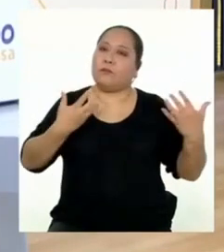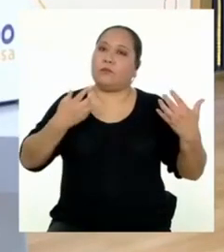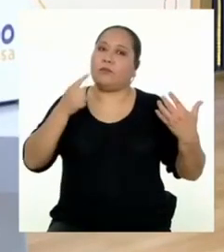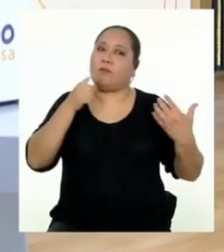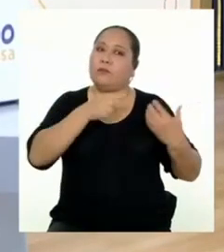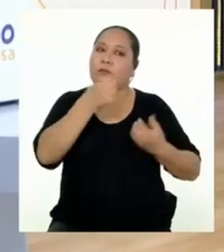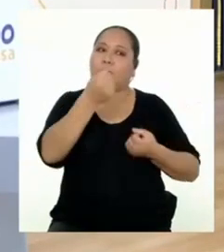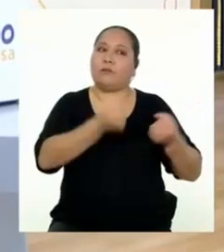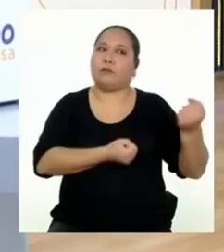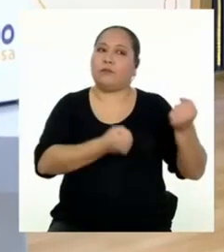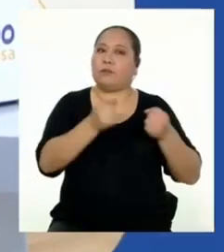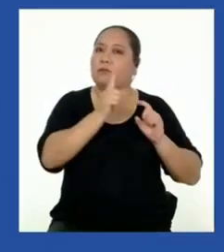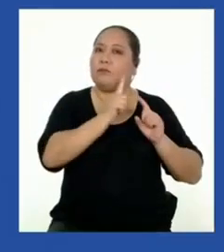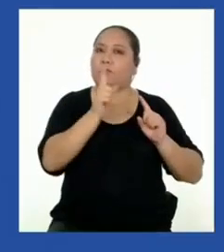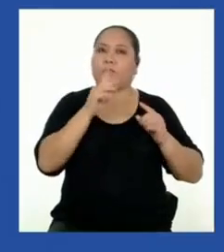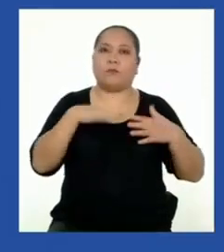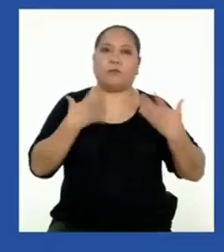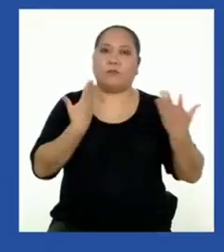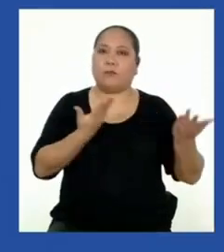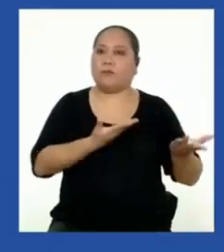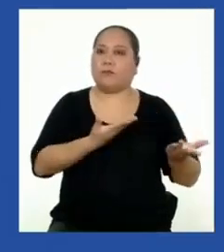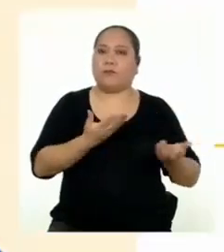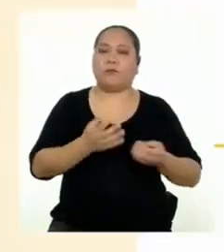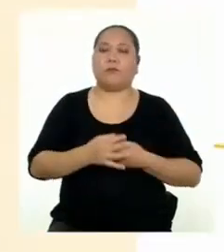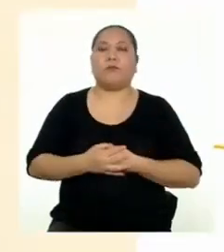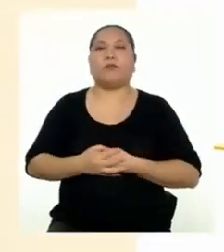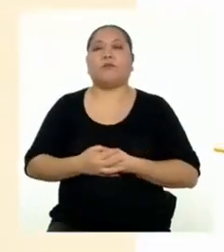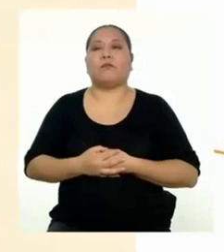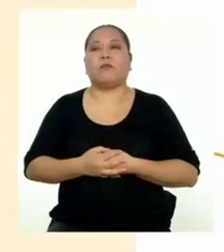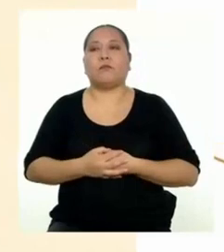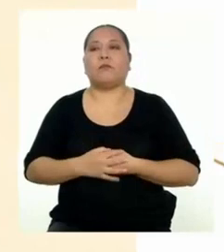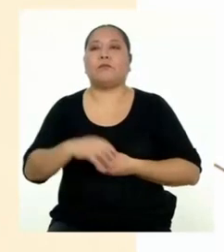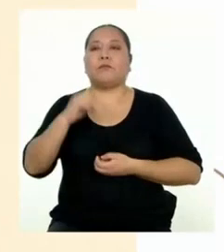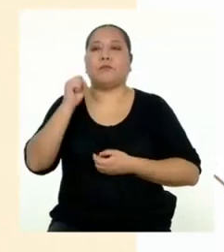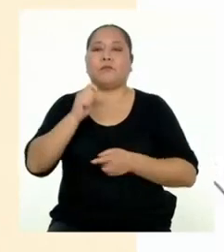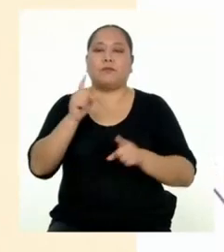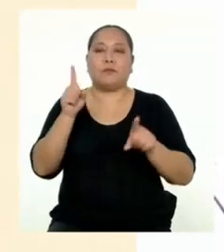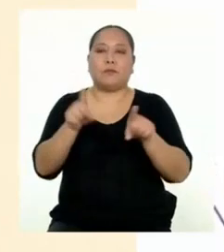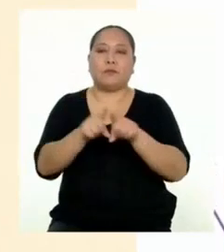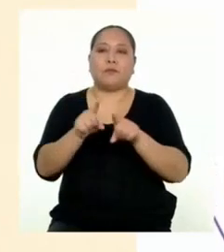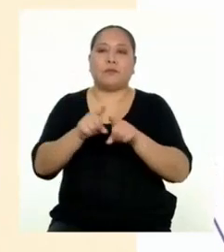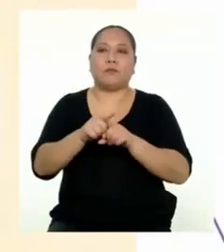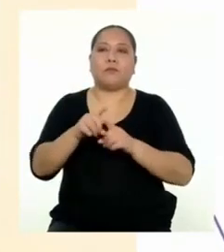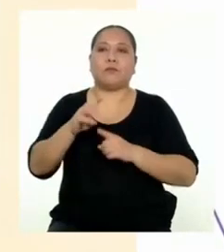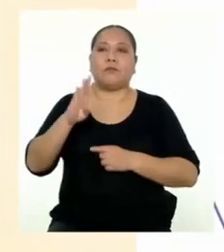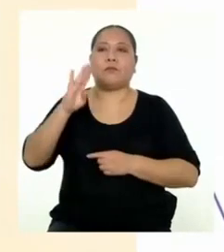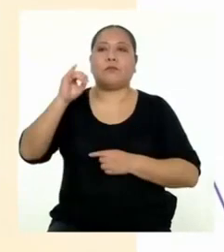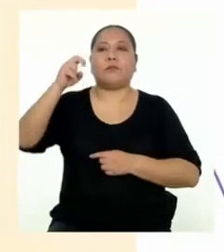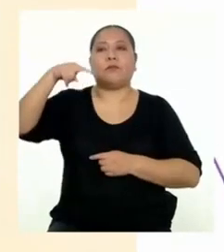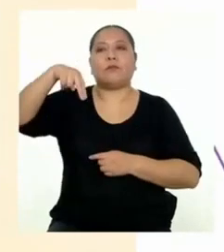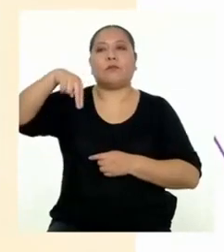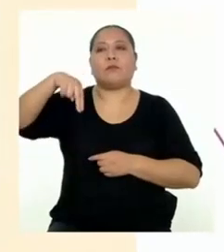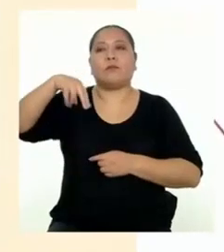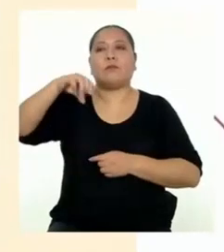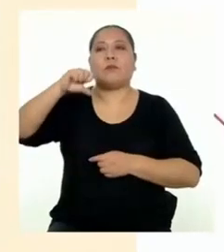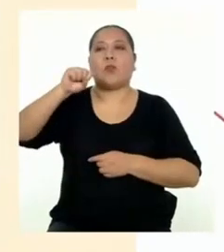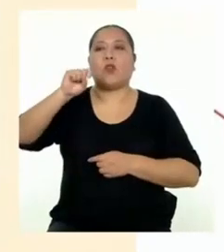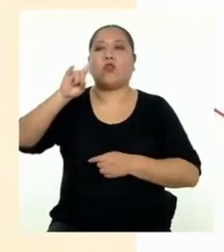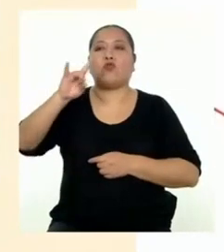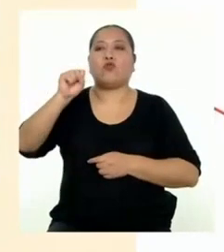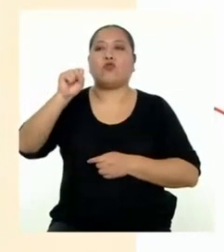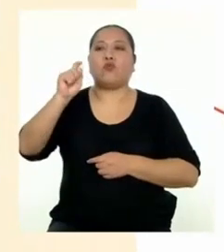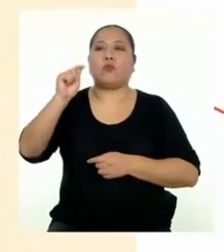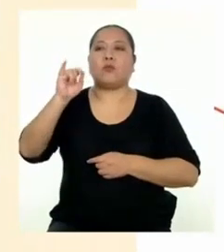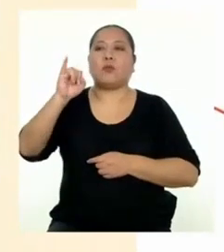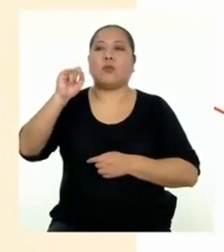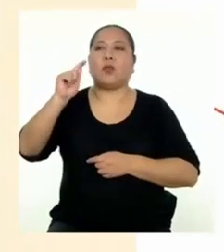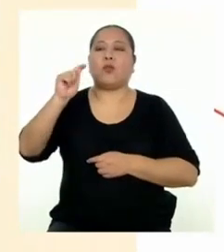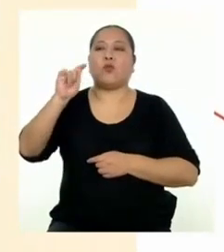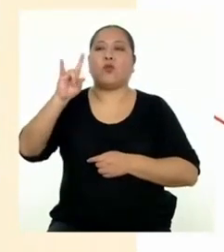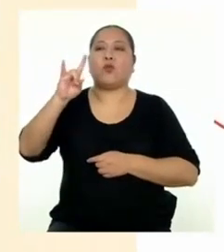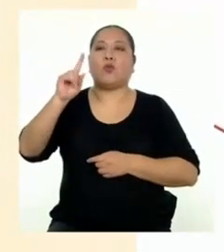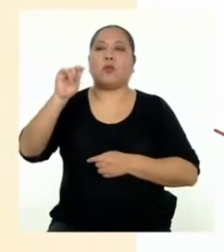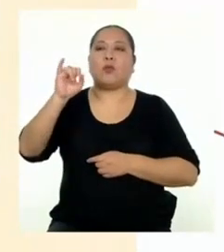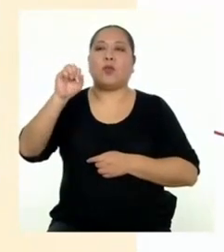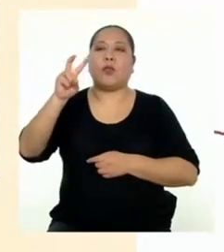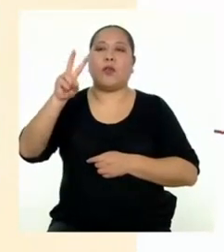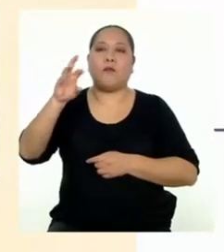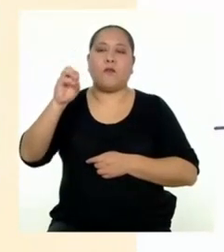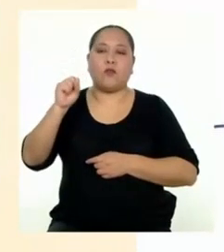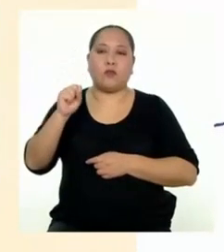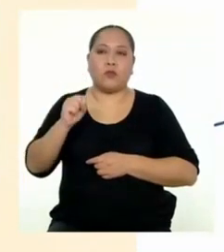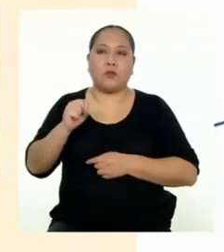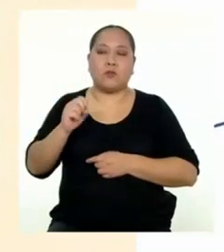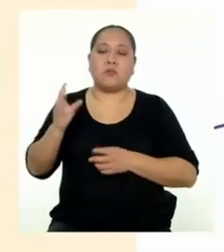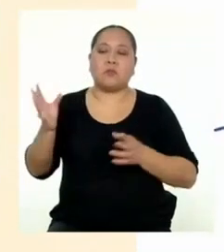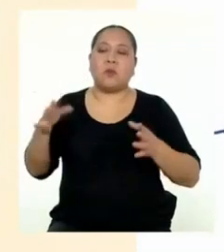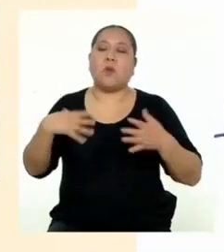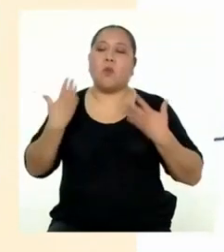auto queda bastante reducida. También tenemos los bienes sustitutivos. Son aquellos que satisfacen una misma necesidad